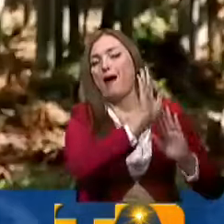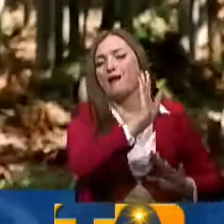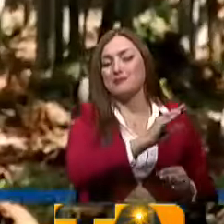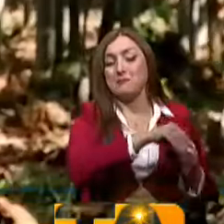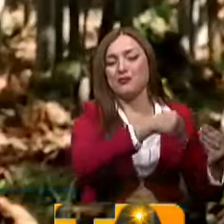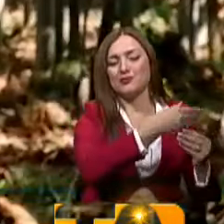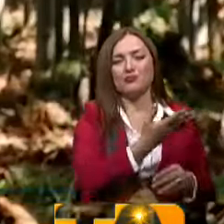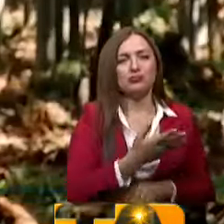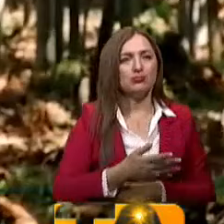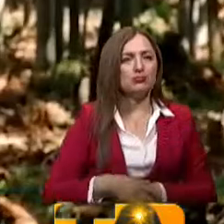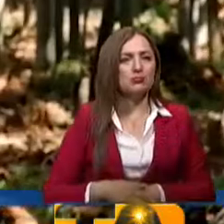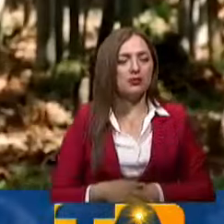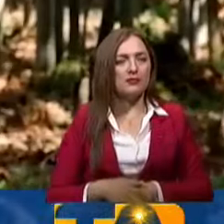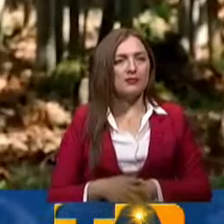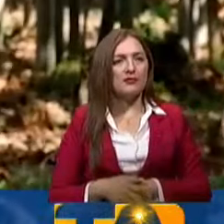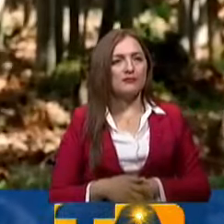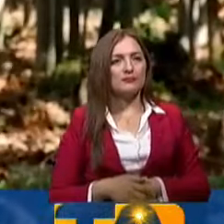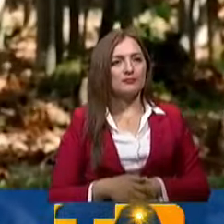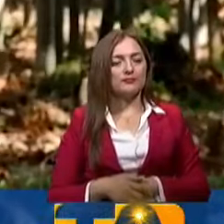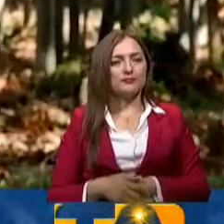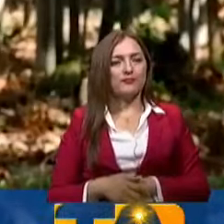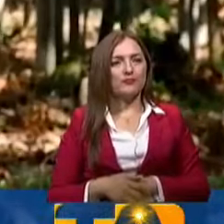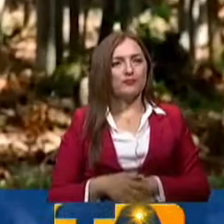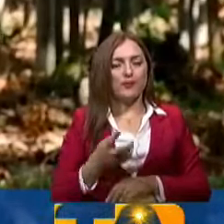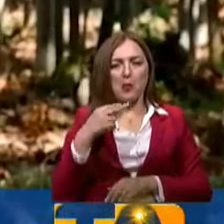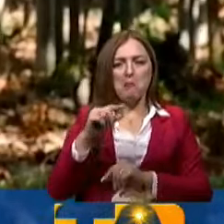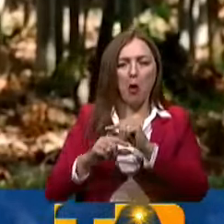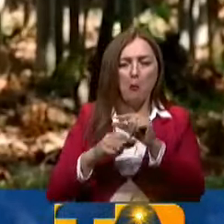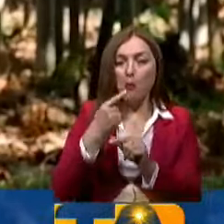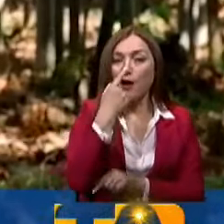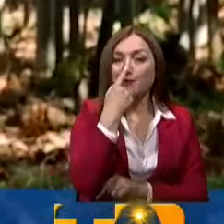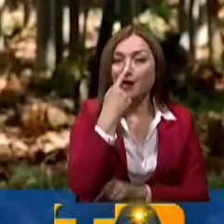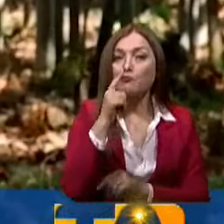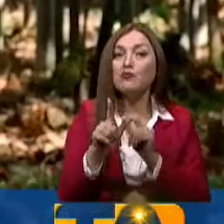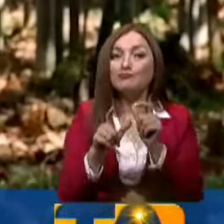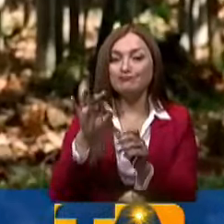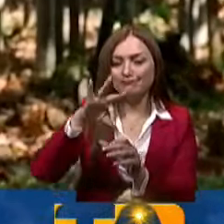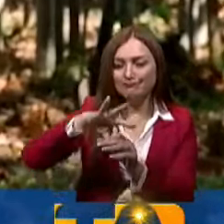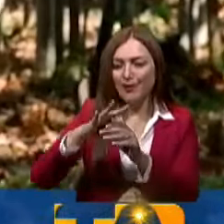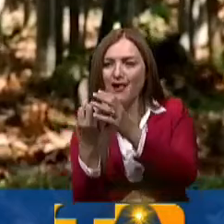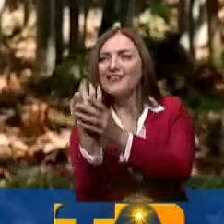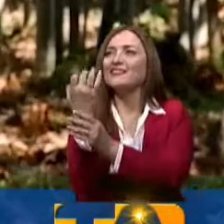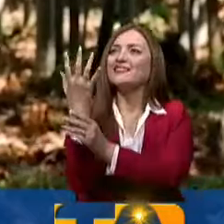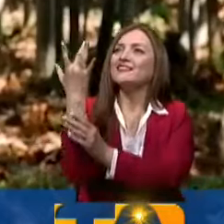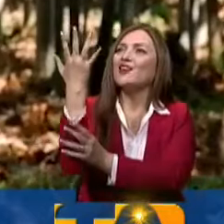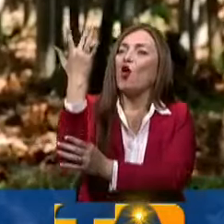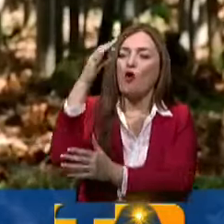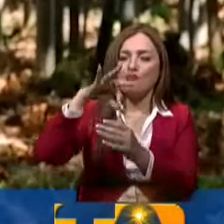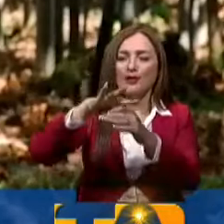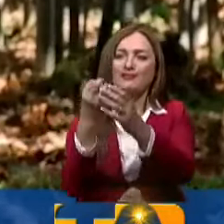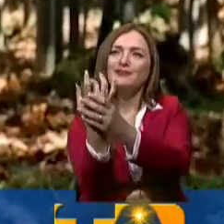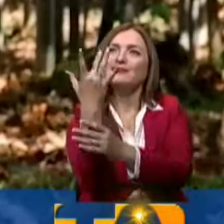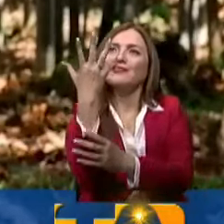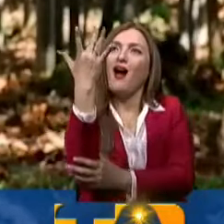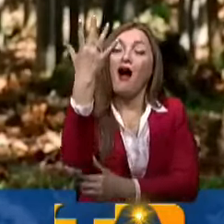Y poco a poco veíamos que era el interés de las personas de sembrar balsa, y iban